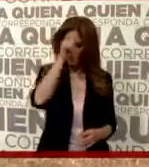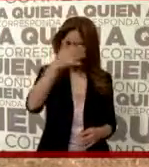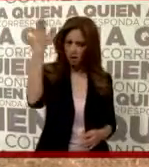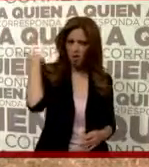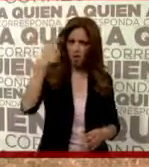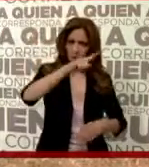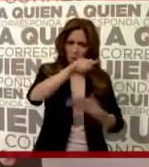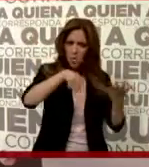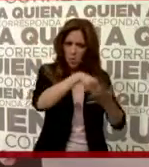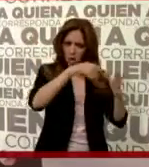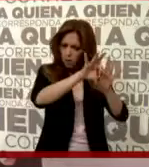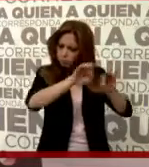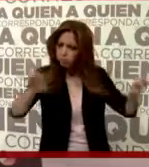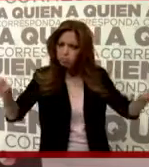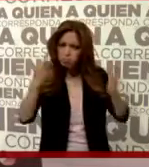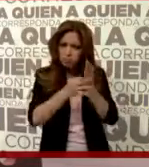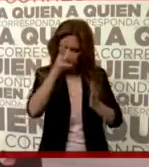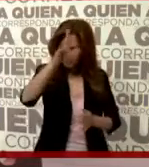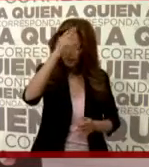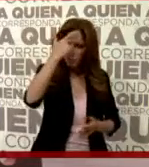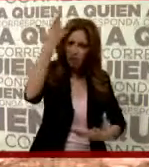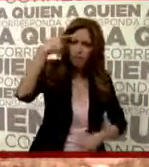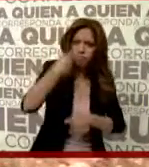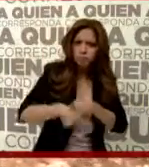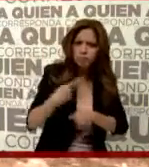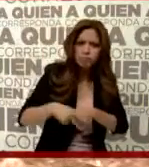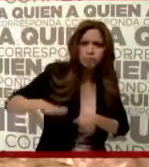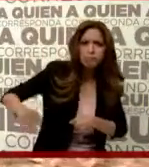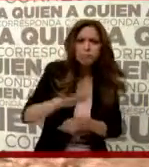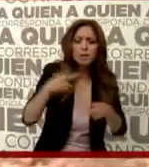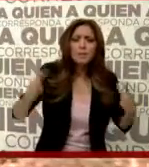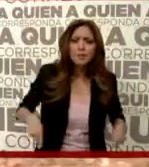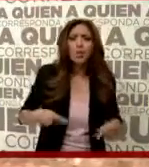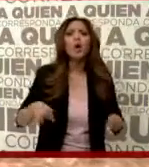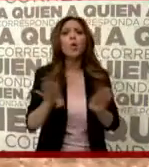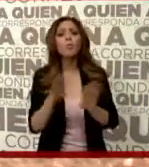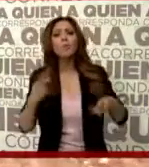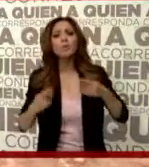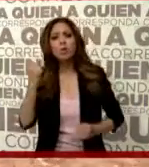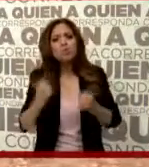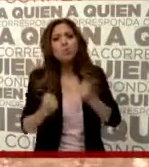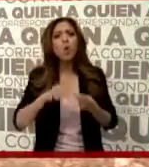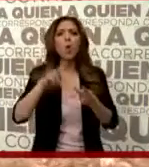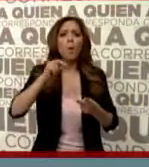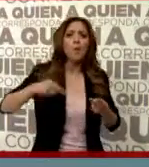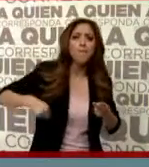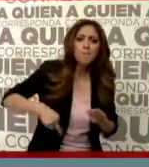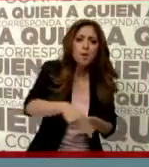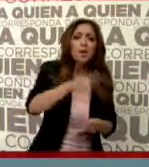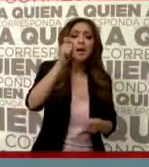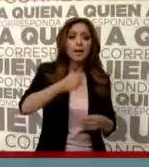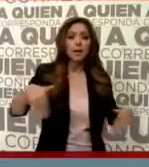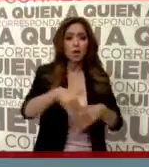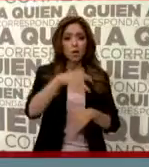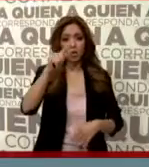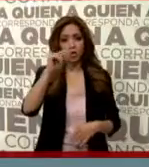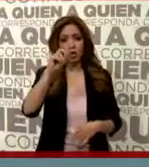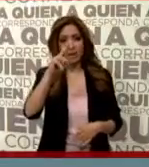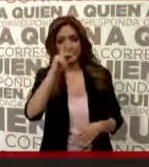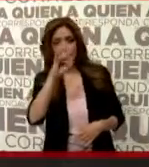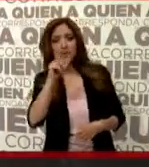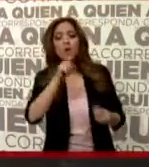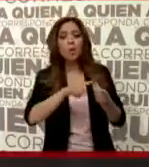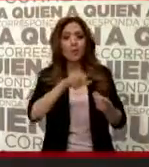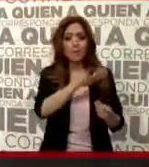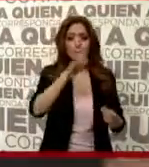este lugar, aquí les informé del peligro que representaba para todos, tanto corredores como peatones. Es la nueva trotapista del Boulevard de la